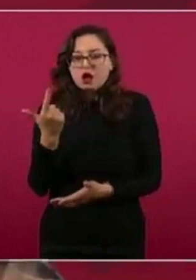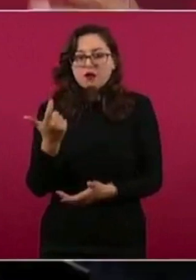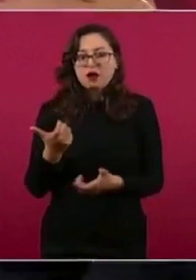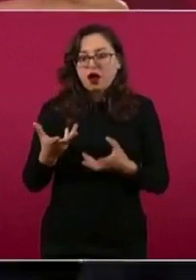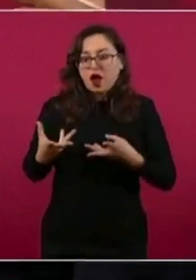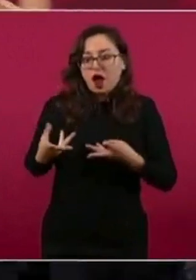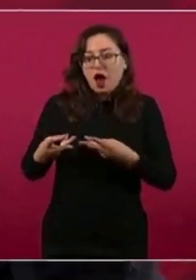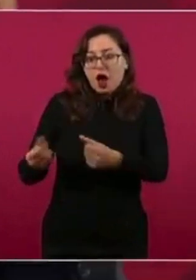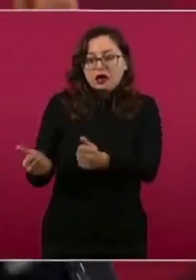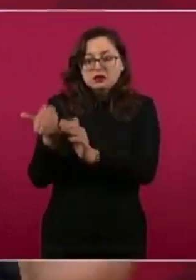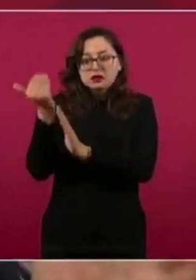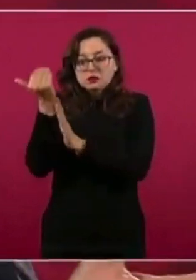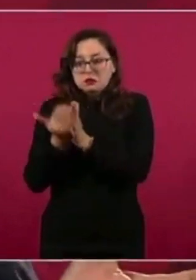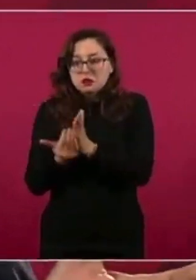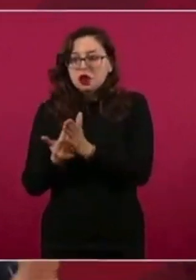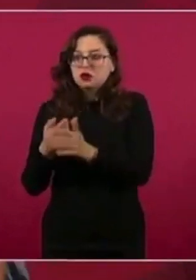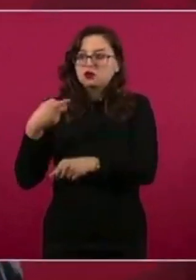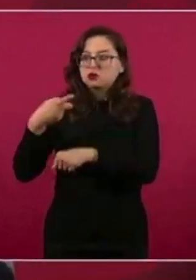o sea,